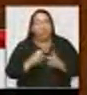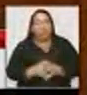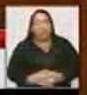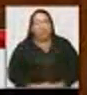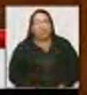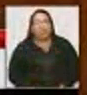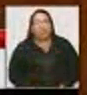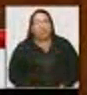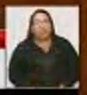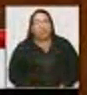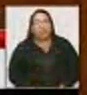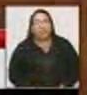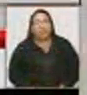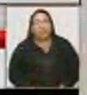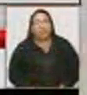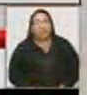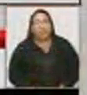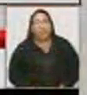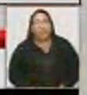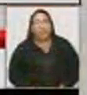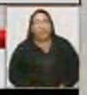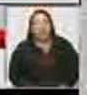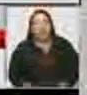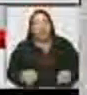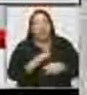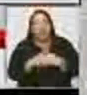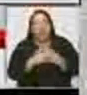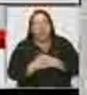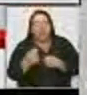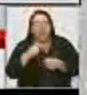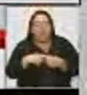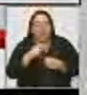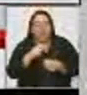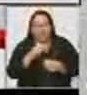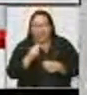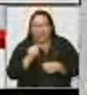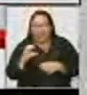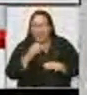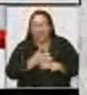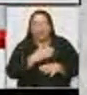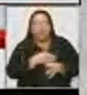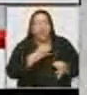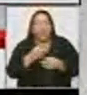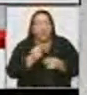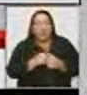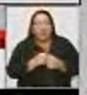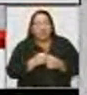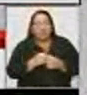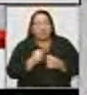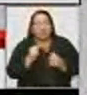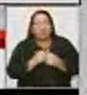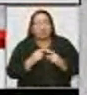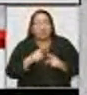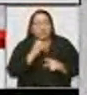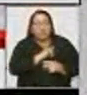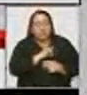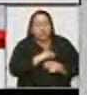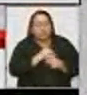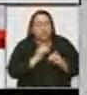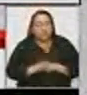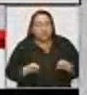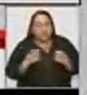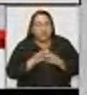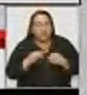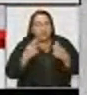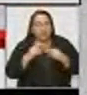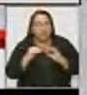que incorpora el enfoque de género. Del mismo modo, como parte de la asistencia técnica, hace énfasis en señalar a las entidades promotoras